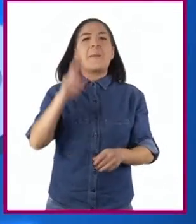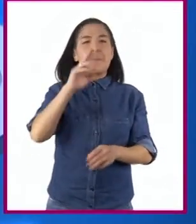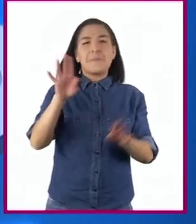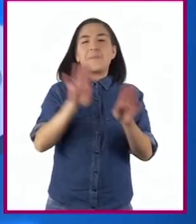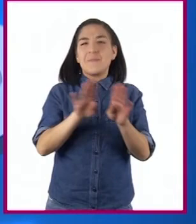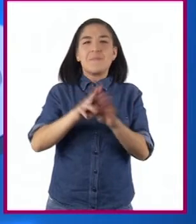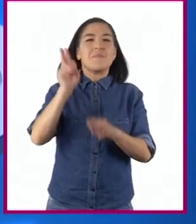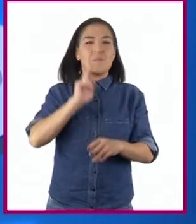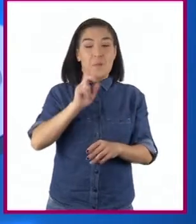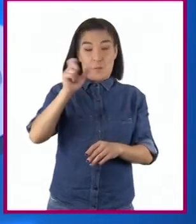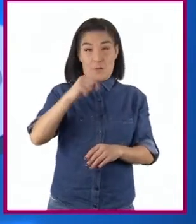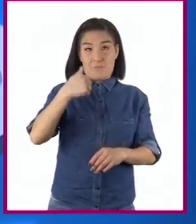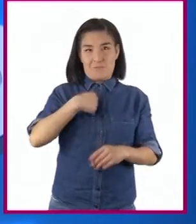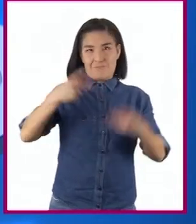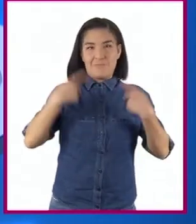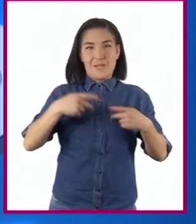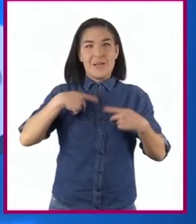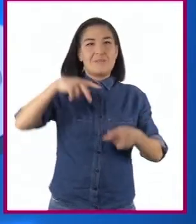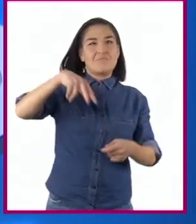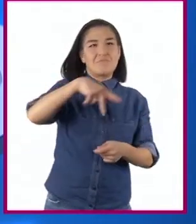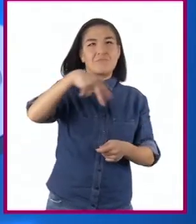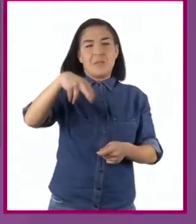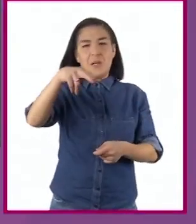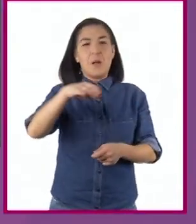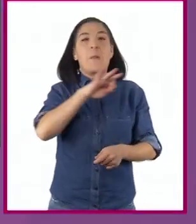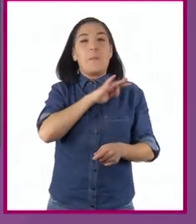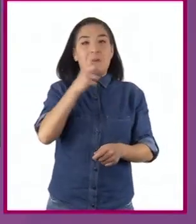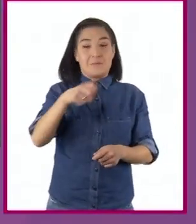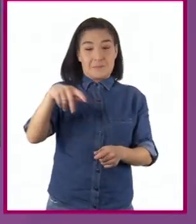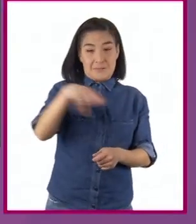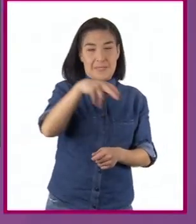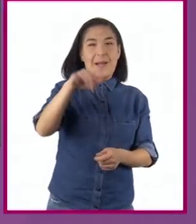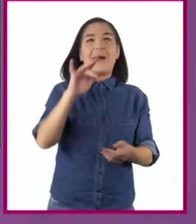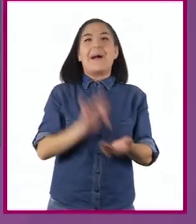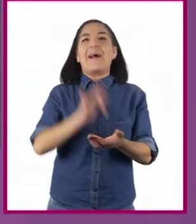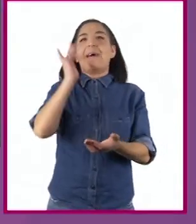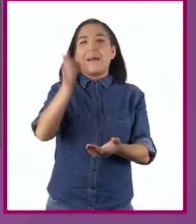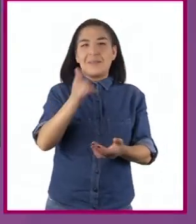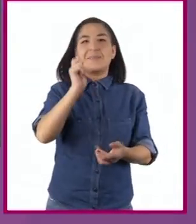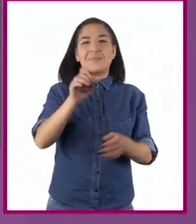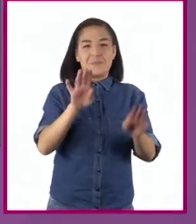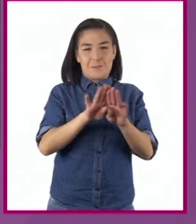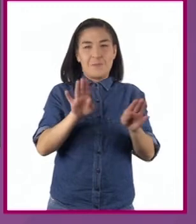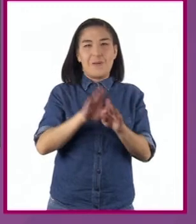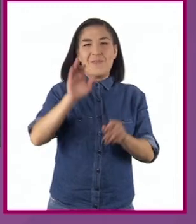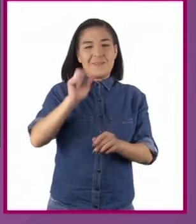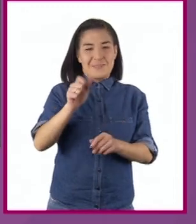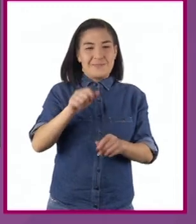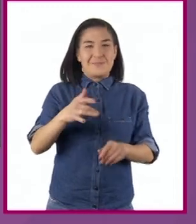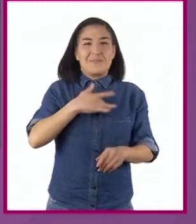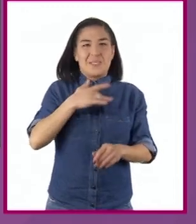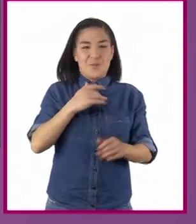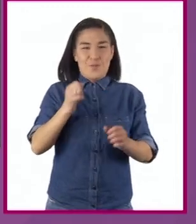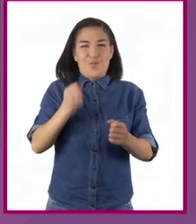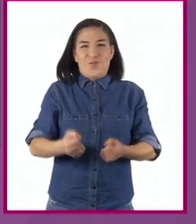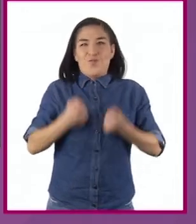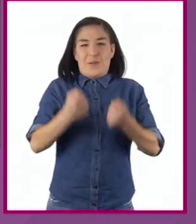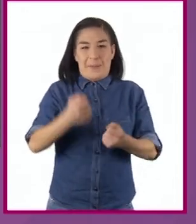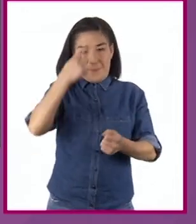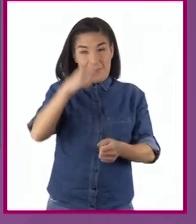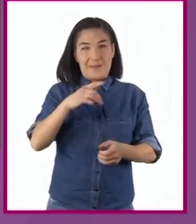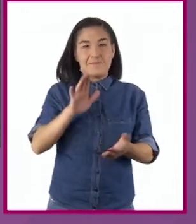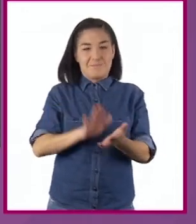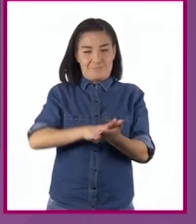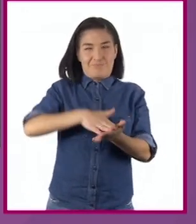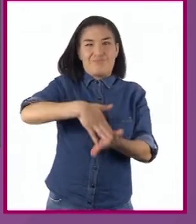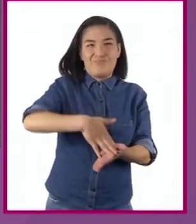experimentamos cuando caminamos. Podemos dar pasos gracias a que la fricción se equilibra con la fuerza que imprimimos a nuestro pie para